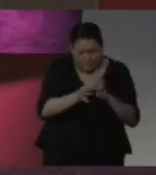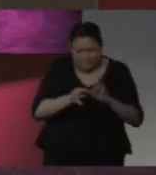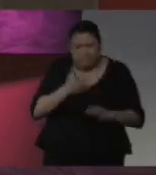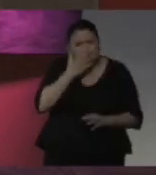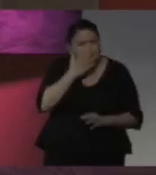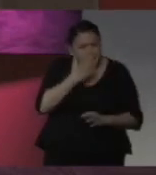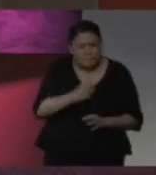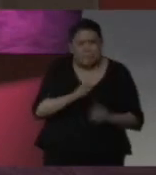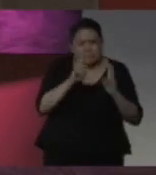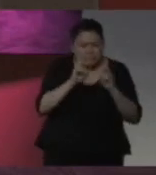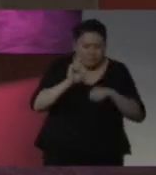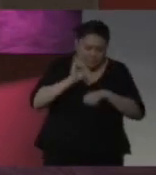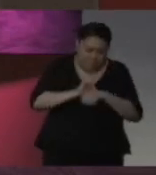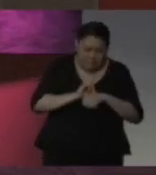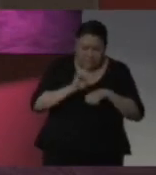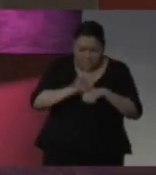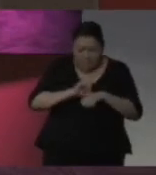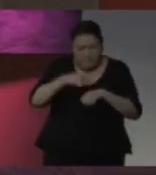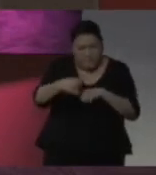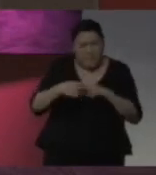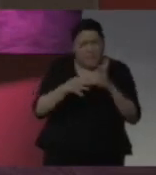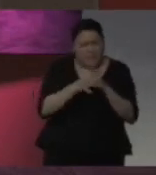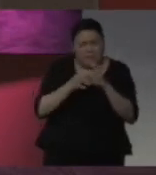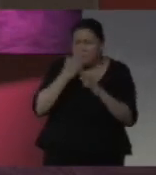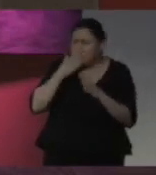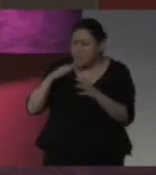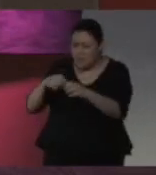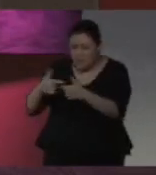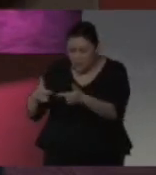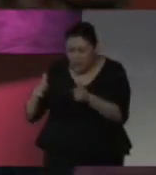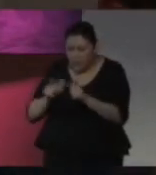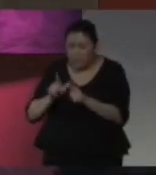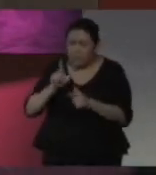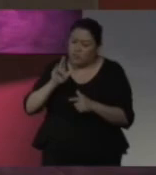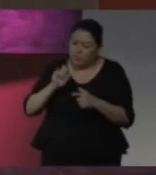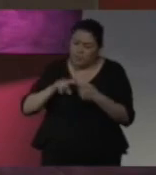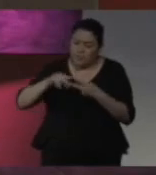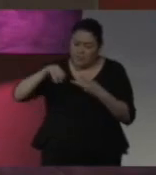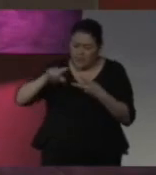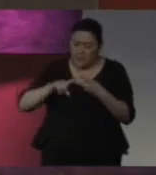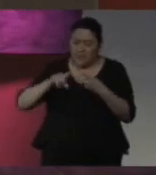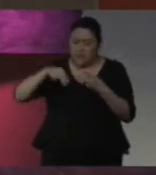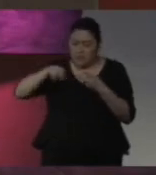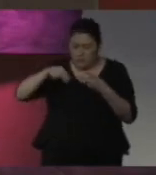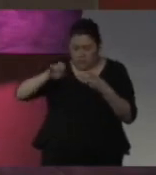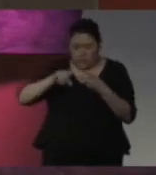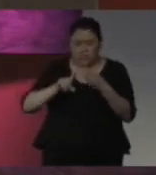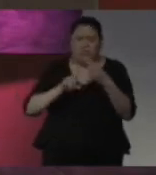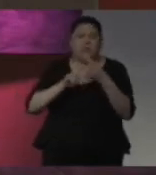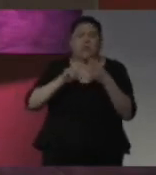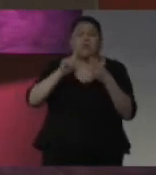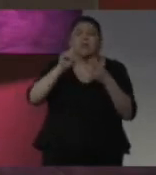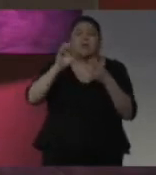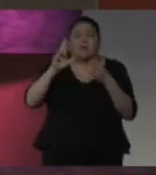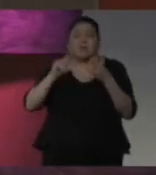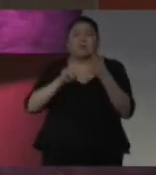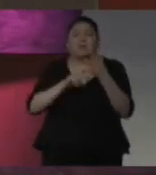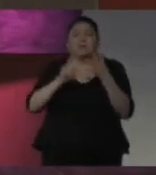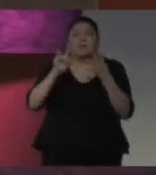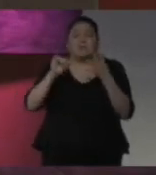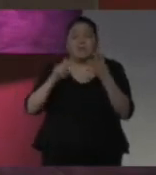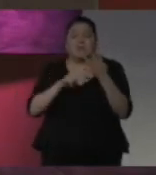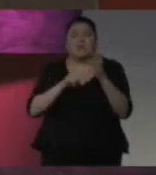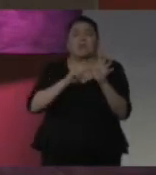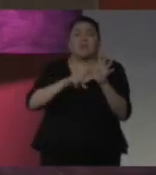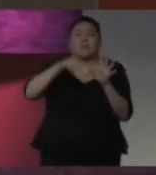tema día por día y eso es maravilloso. Entonces quiero agradecer a Lucía Melgar, a Lucía Núñez, a Lourdes Enríquez, a Idalia Pérez y